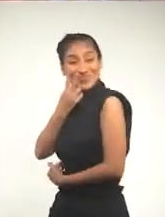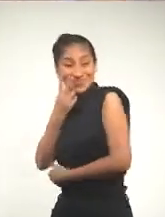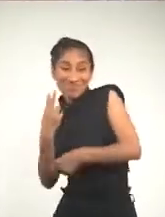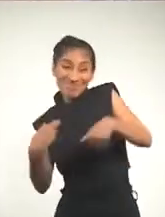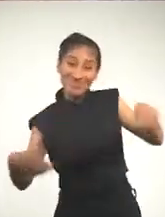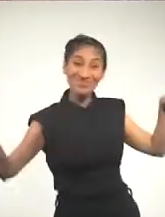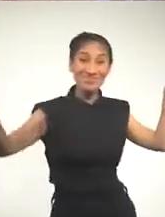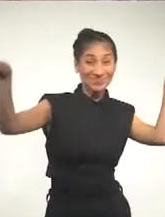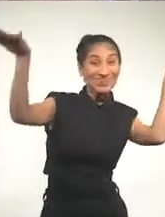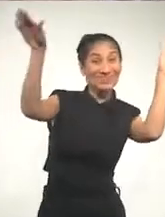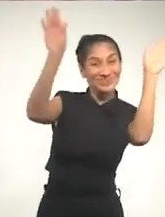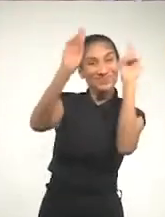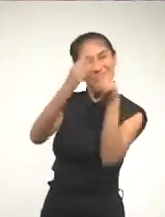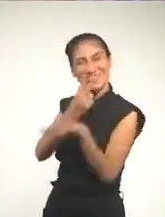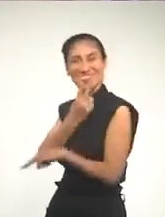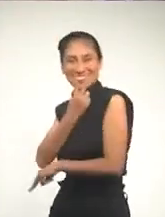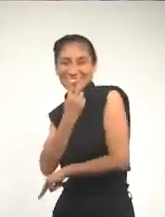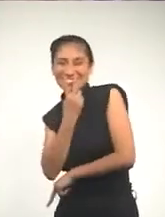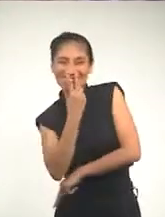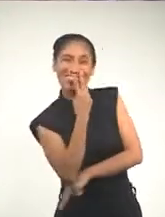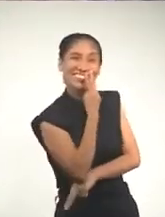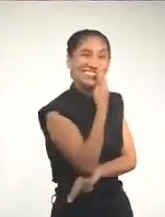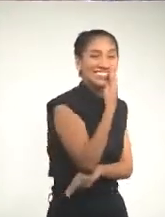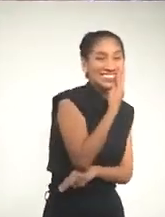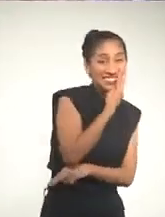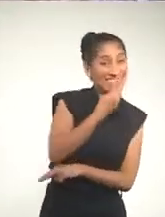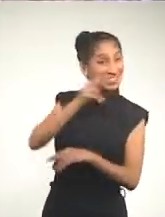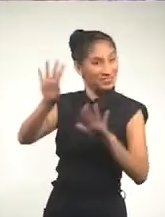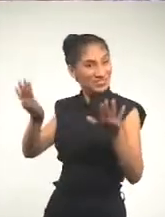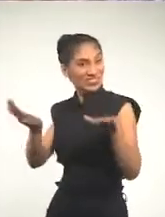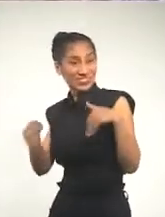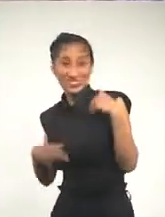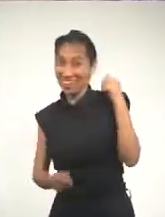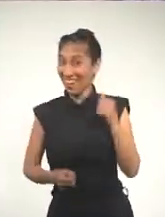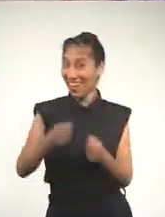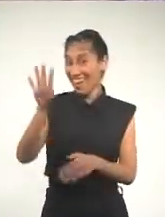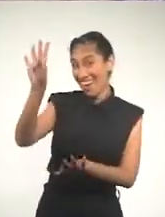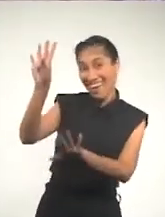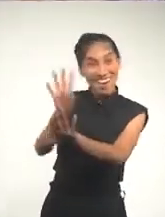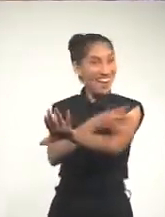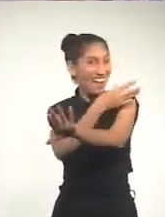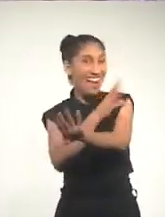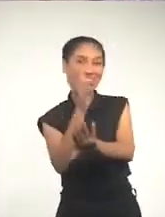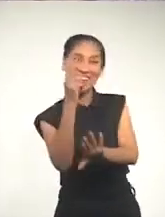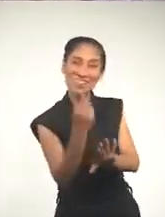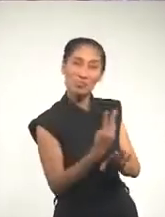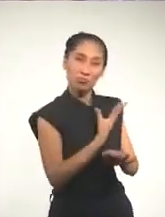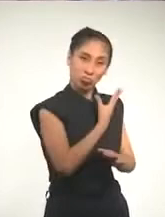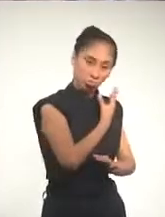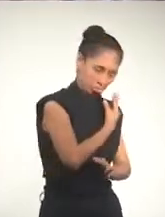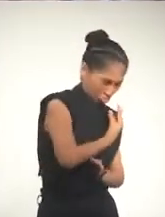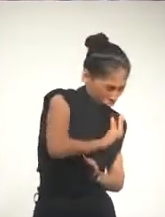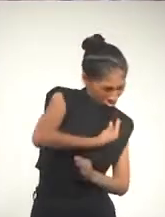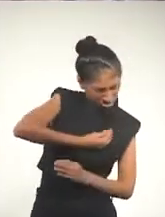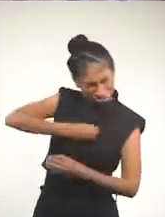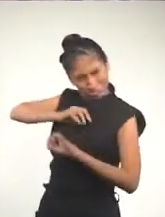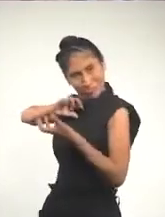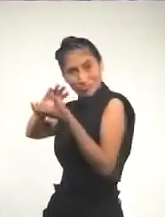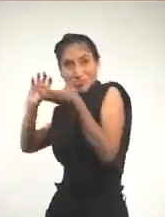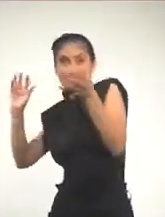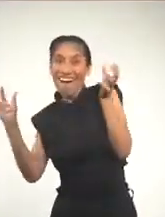Respirar, respirar, ahora puedo respirar y cantar, que la emoción